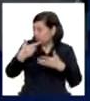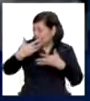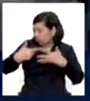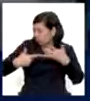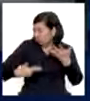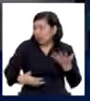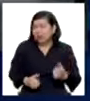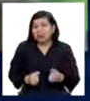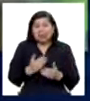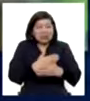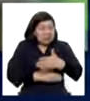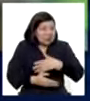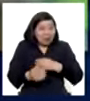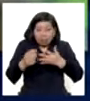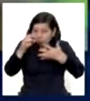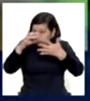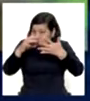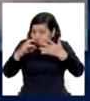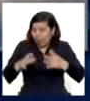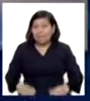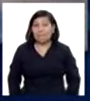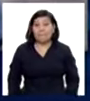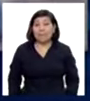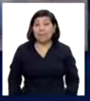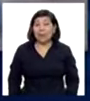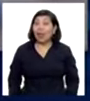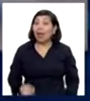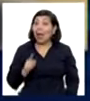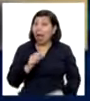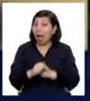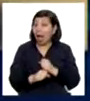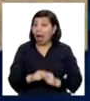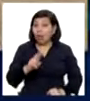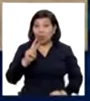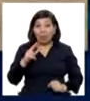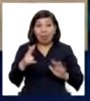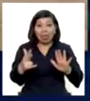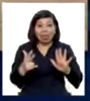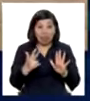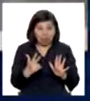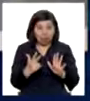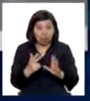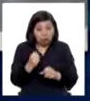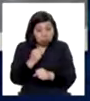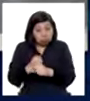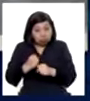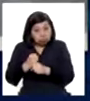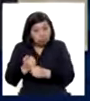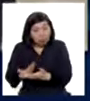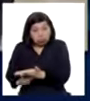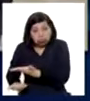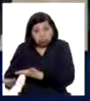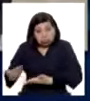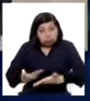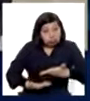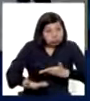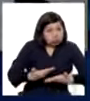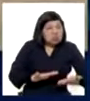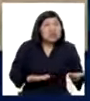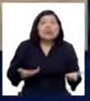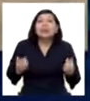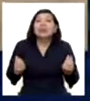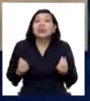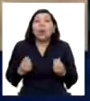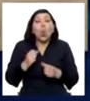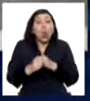neodiversidad, discapacidad, etc. Entonces, desde el año 2018 venimos trabajando con nuestro comité en